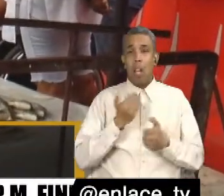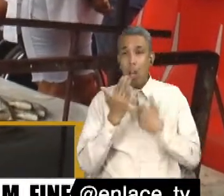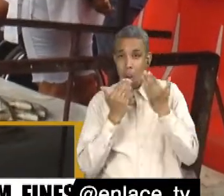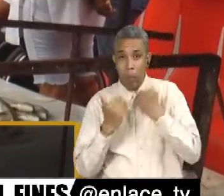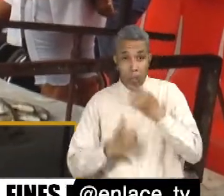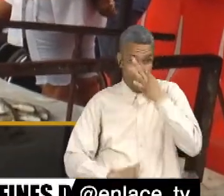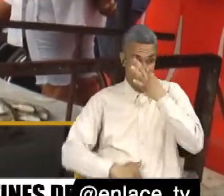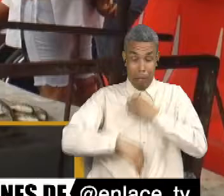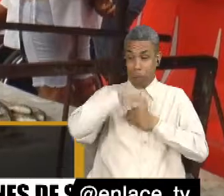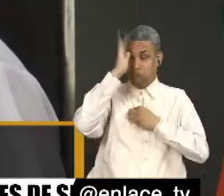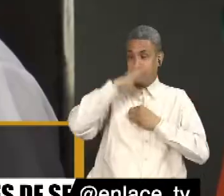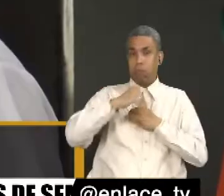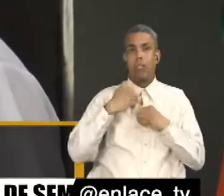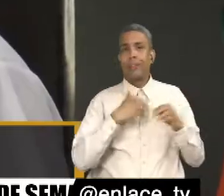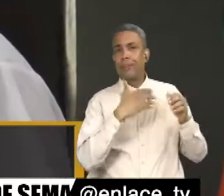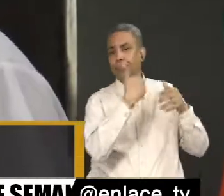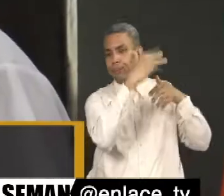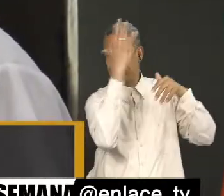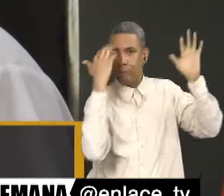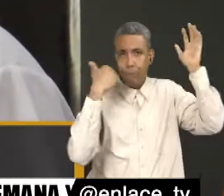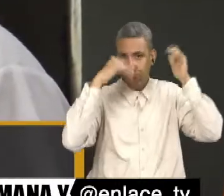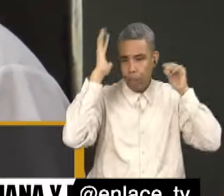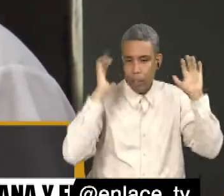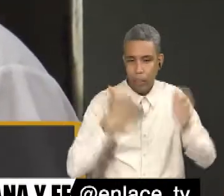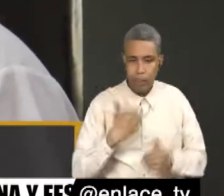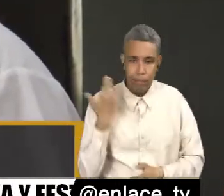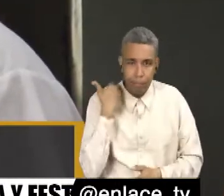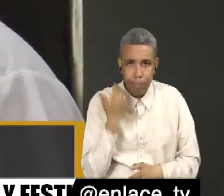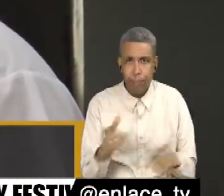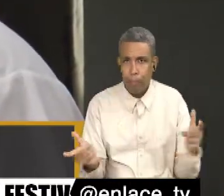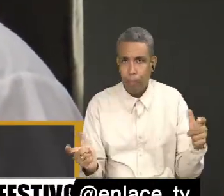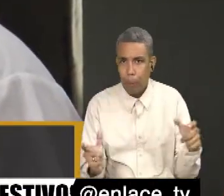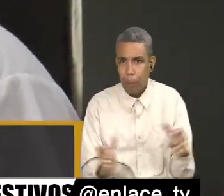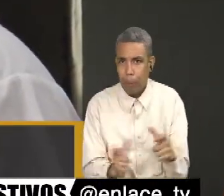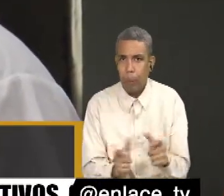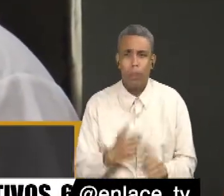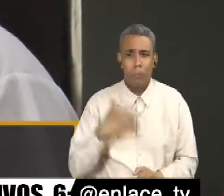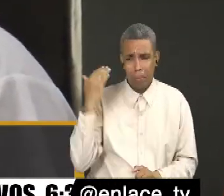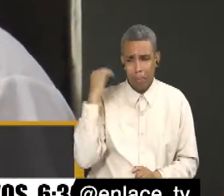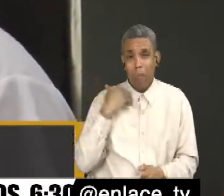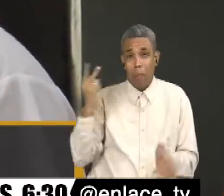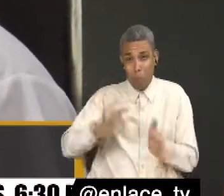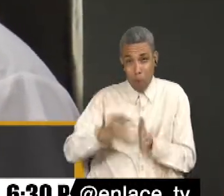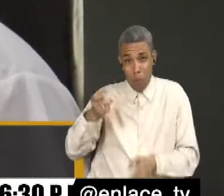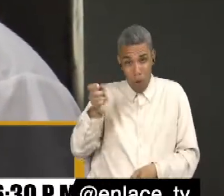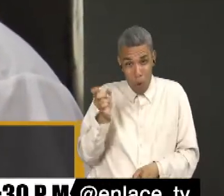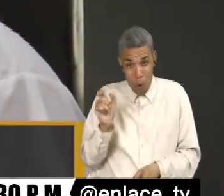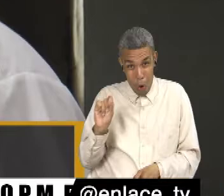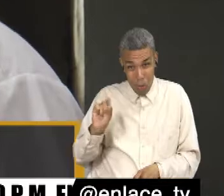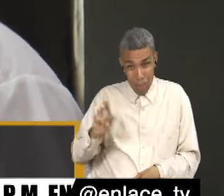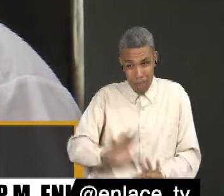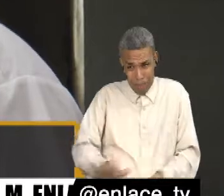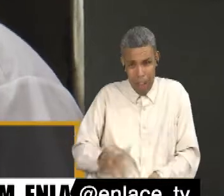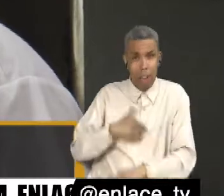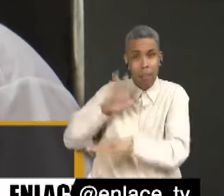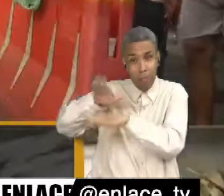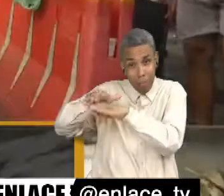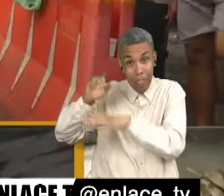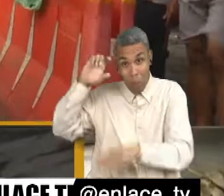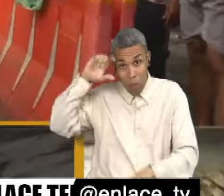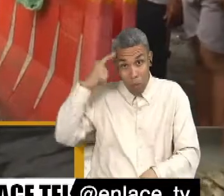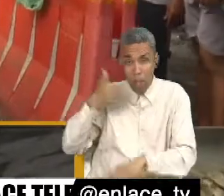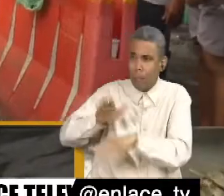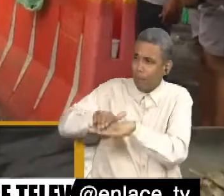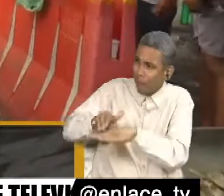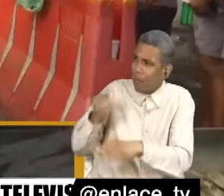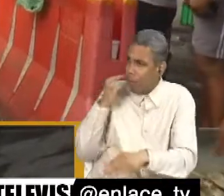sus ventas se vinieron abajo. Esa queja viene presentándose como desde el 2011. Pues los invasores del espacio